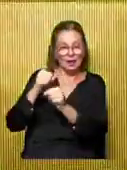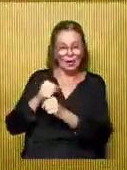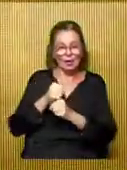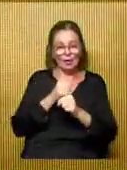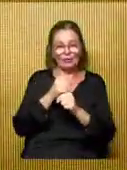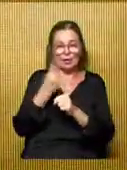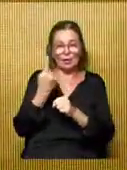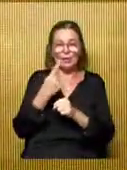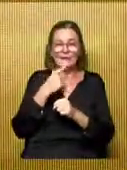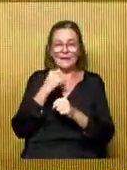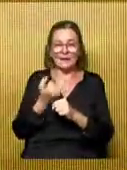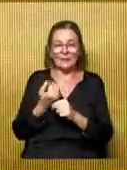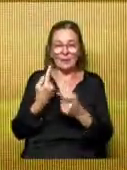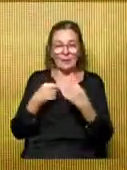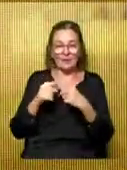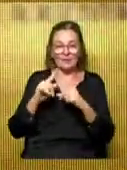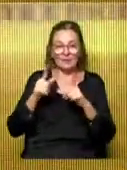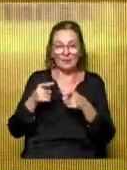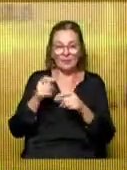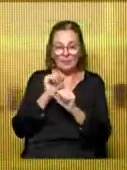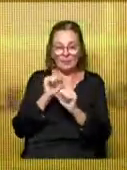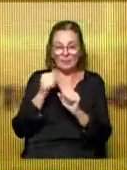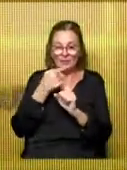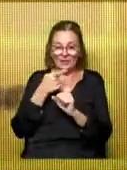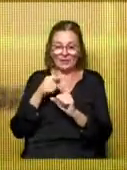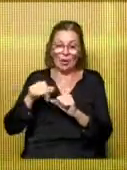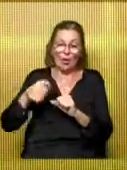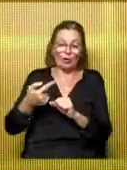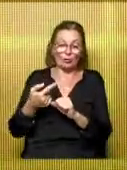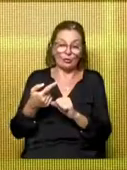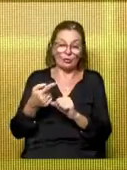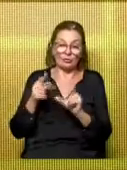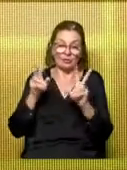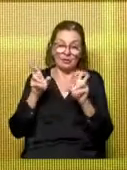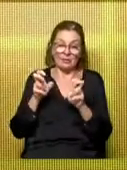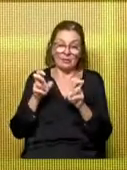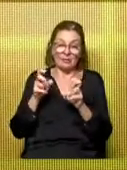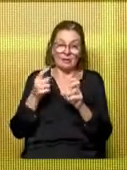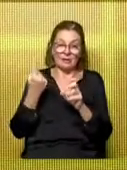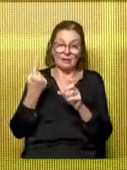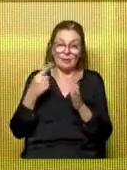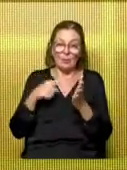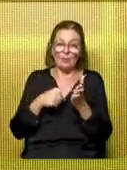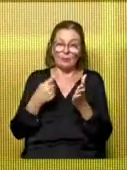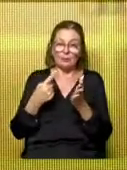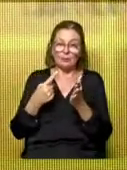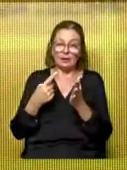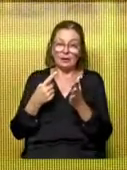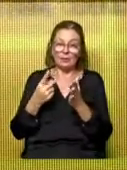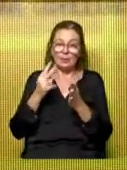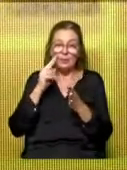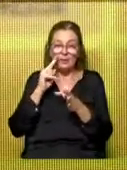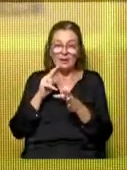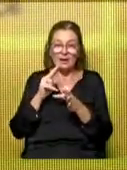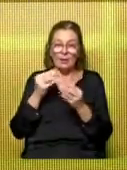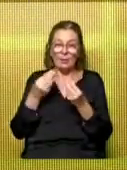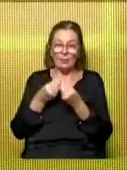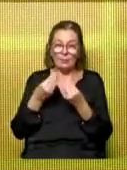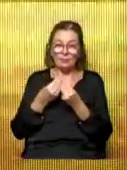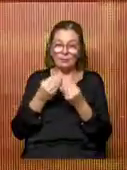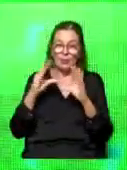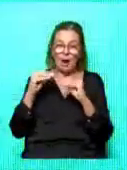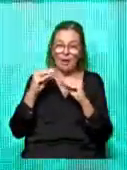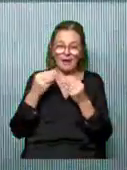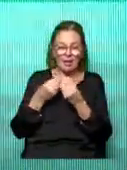los ejemplos, pero así podríamos dar otros. Y hay un punto que quizás no hemos explorado tanto y no hemos comentado